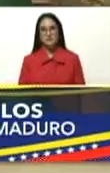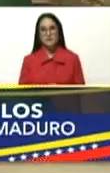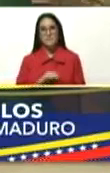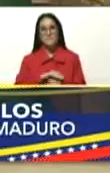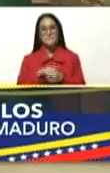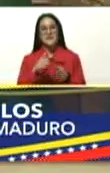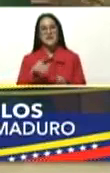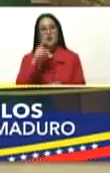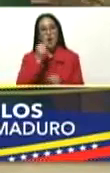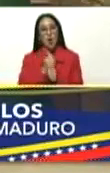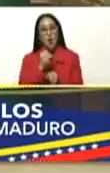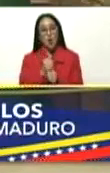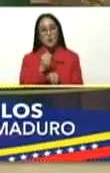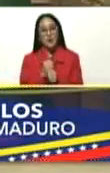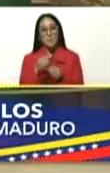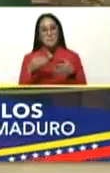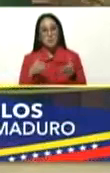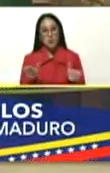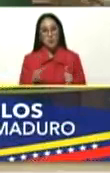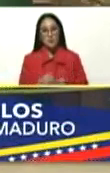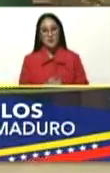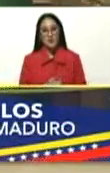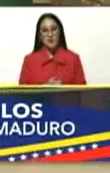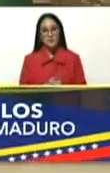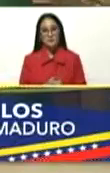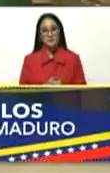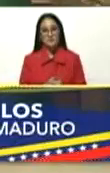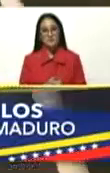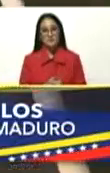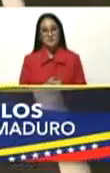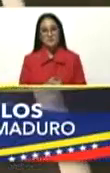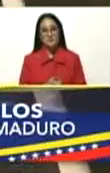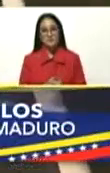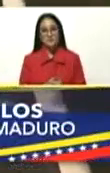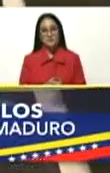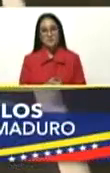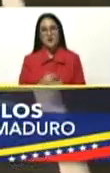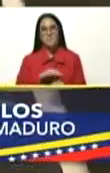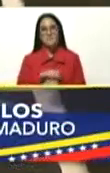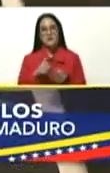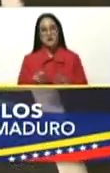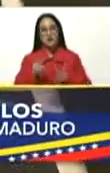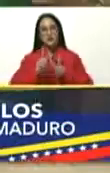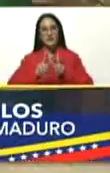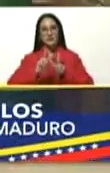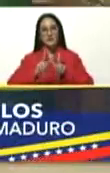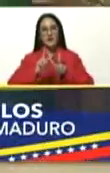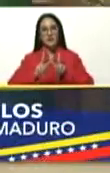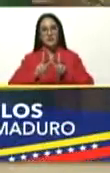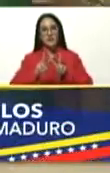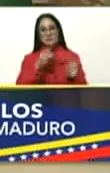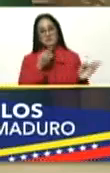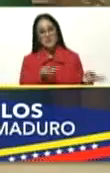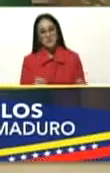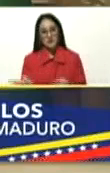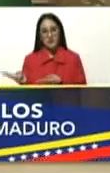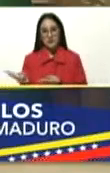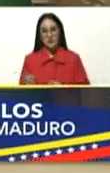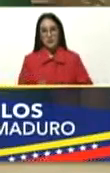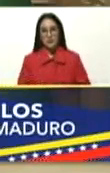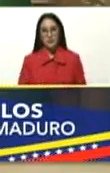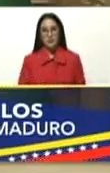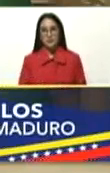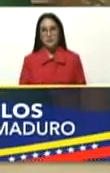ministro de Obras Públicas, Vivienda y Urbanismo, bienvenido.